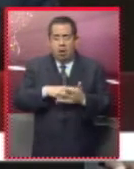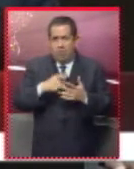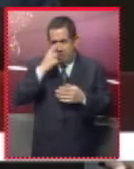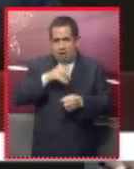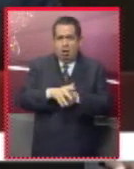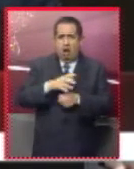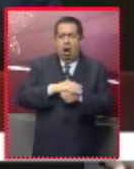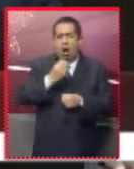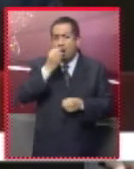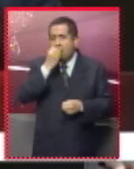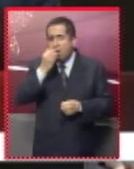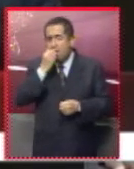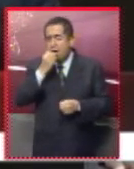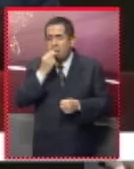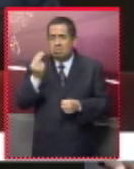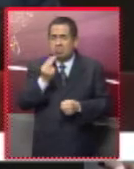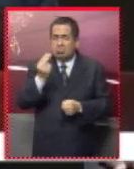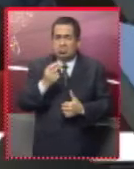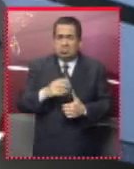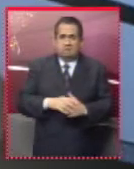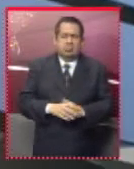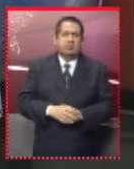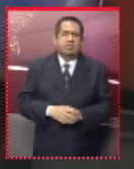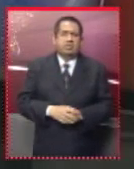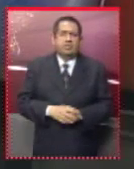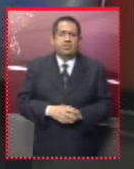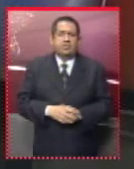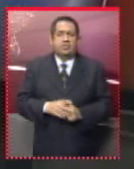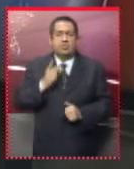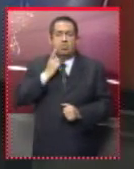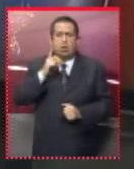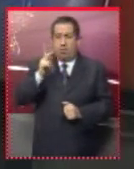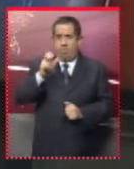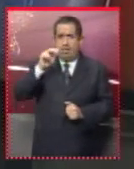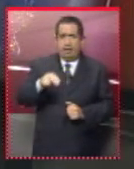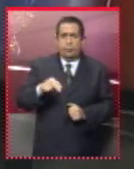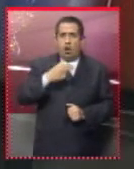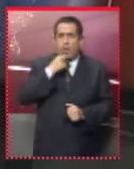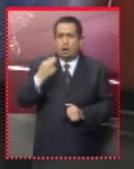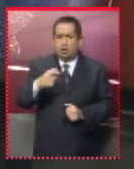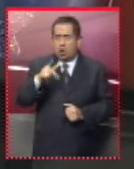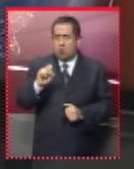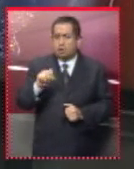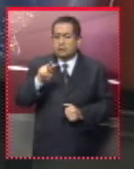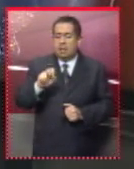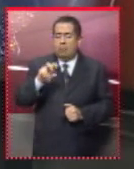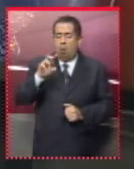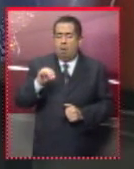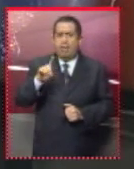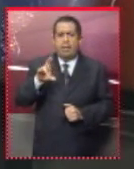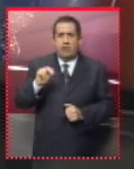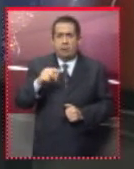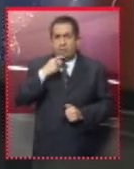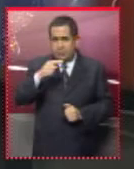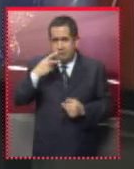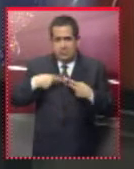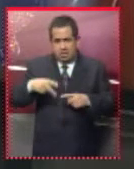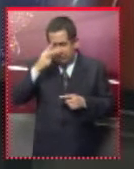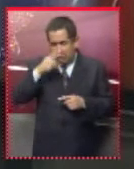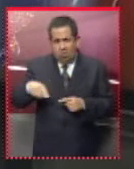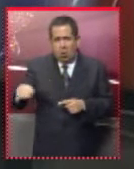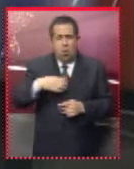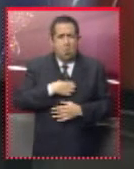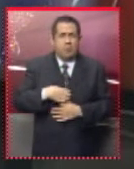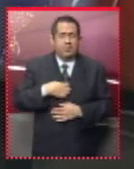canasta básica alimentaria. El diputado de Acción Nacional, Gustavo Madero, aseveró que la gente de México no está contenta con el gobierno